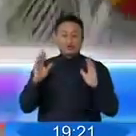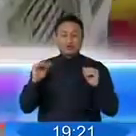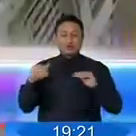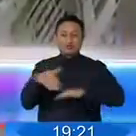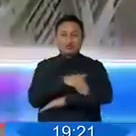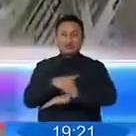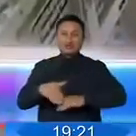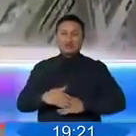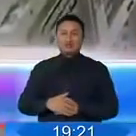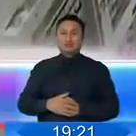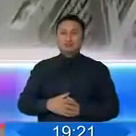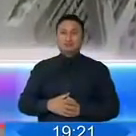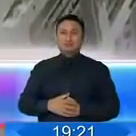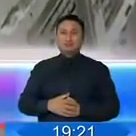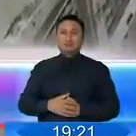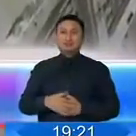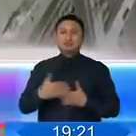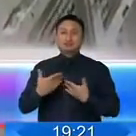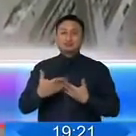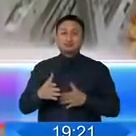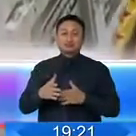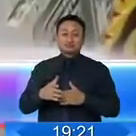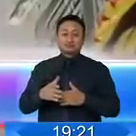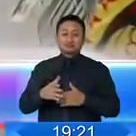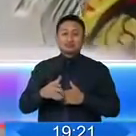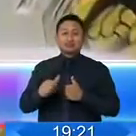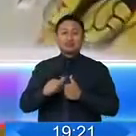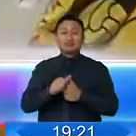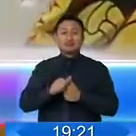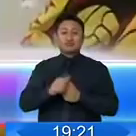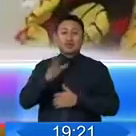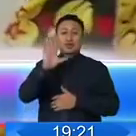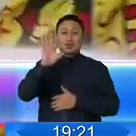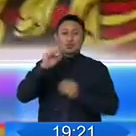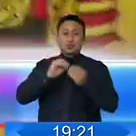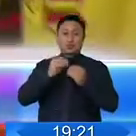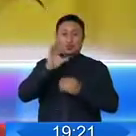calles. Cerca de la puerta 9 estaban sus bóvedas